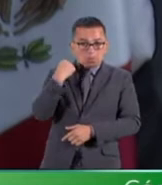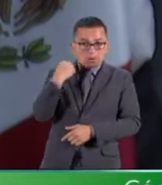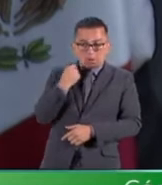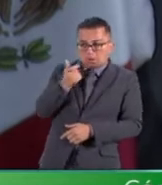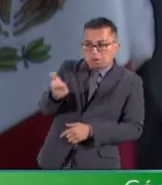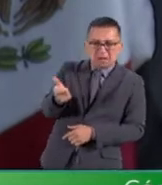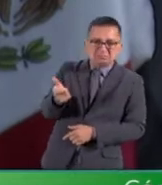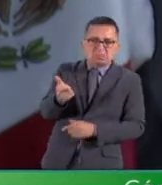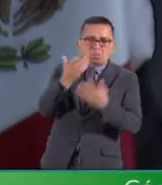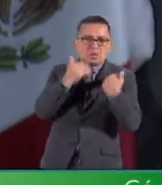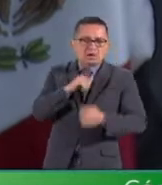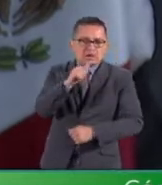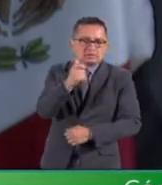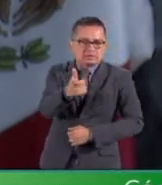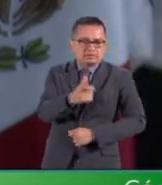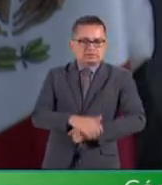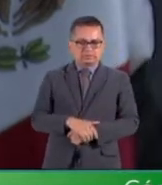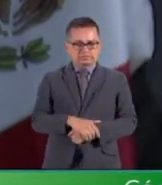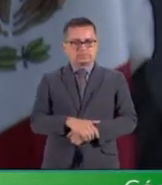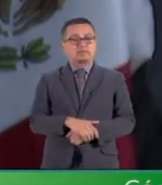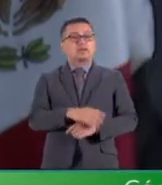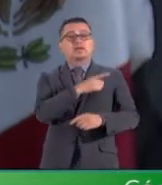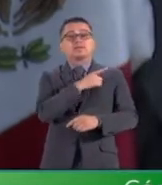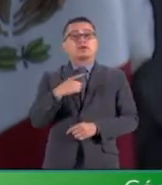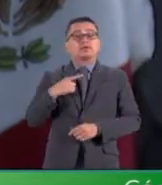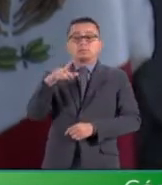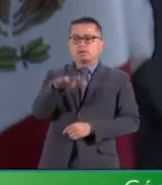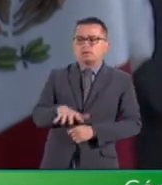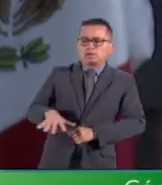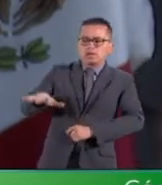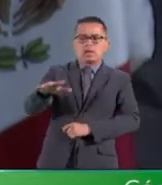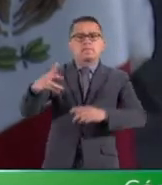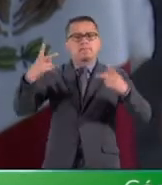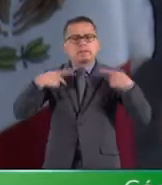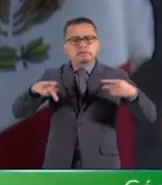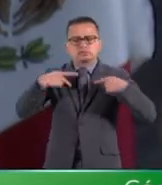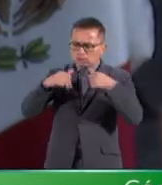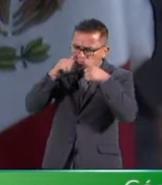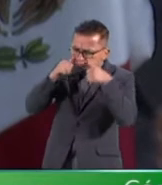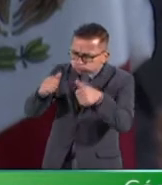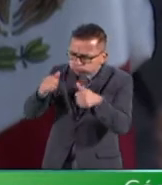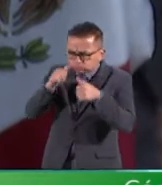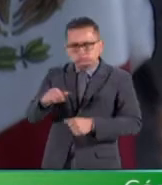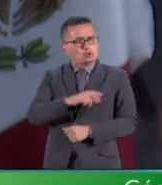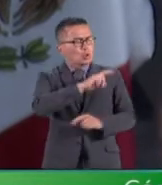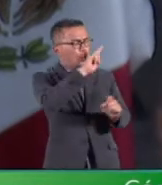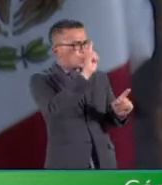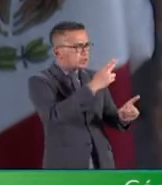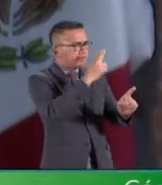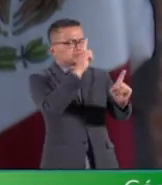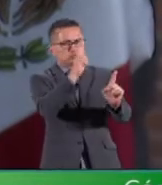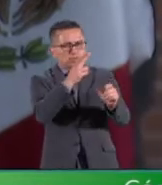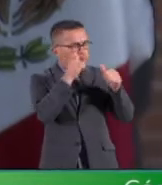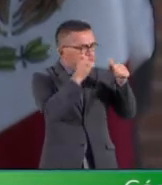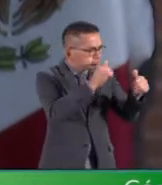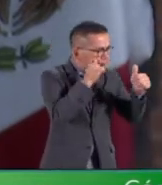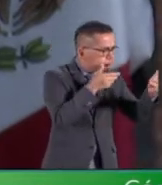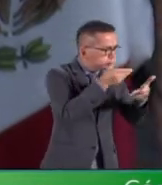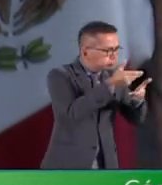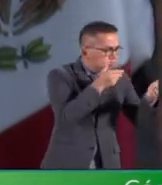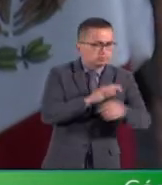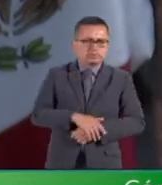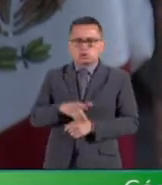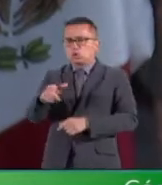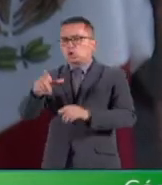que escuchar a la sociedad civil, a las universidades, a los colegios de abogados.